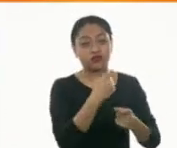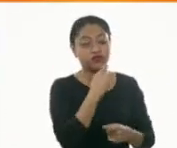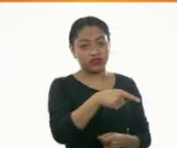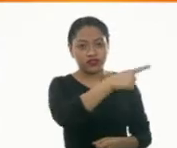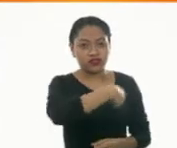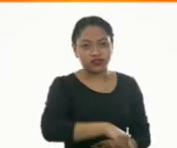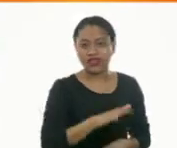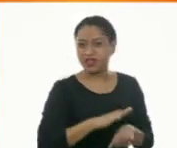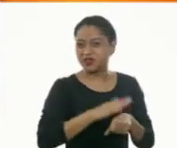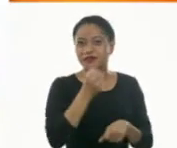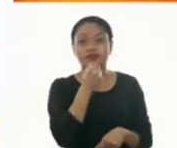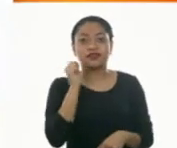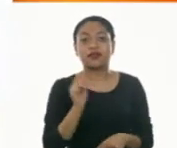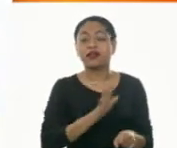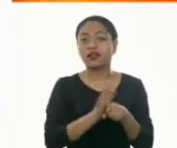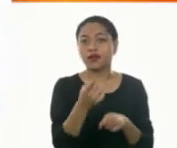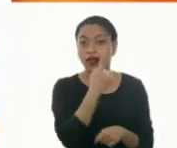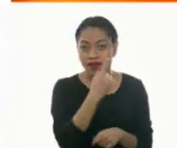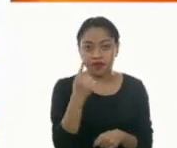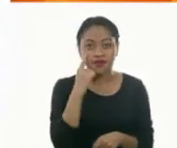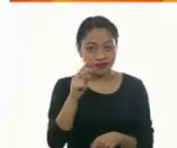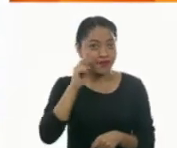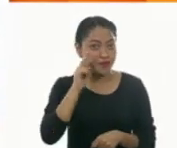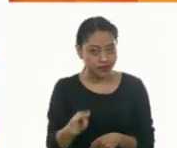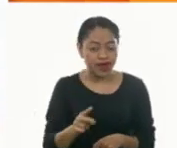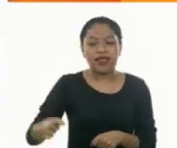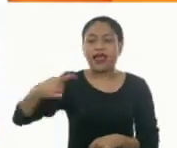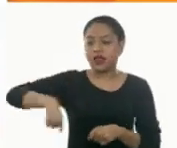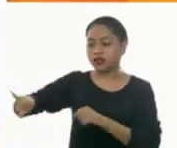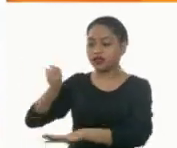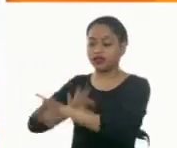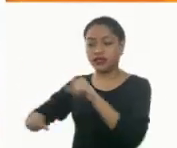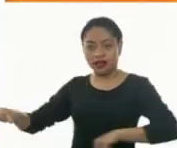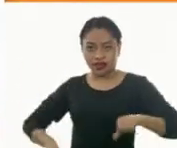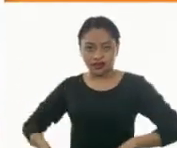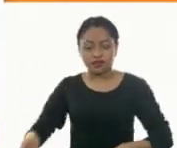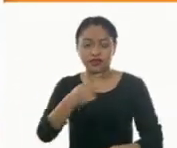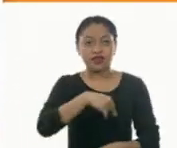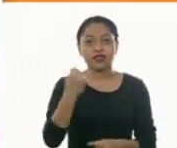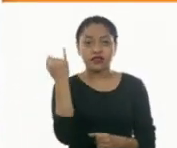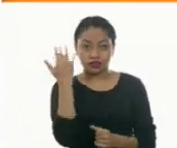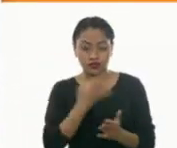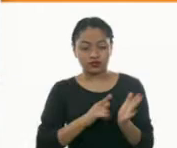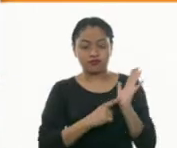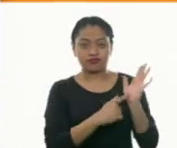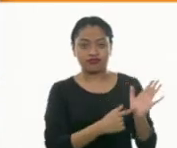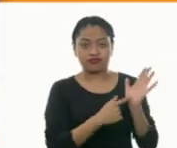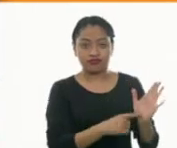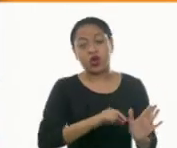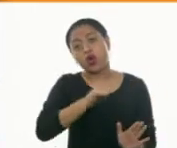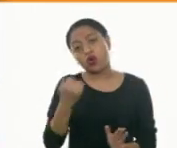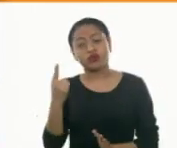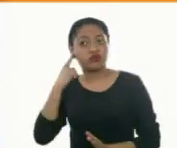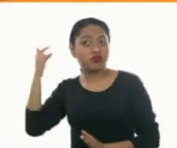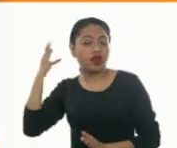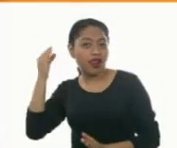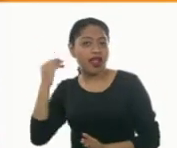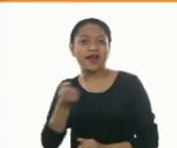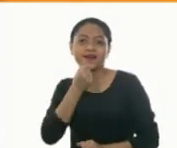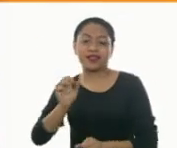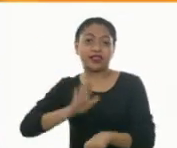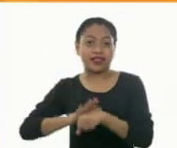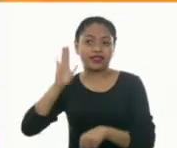que sea con una predominancia de actividades visuales. Otros son muy auditivos o aprenden mucho